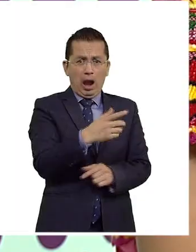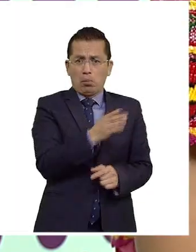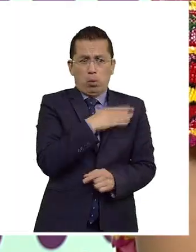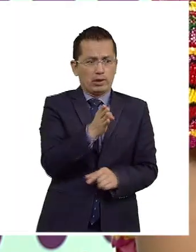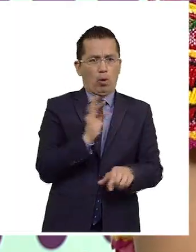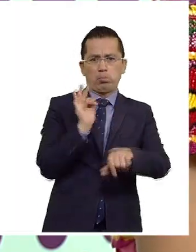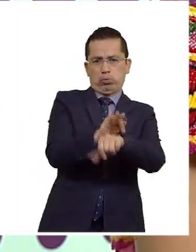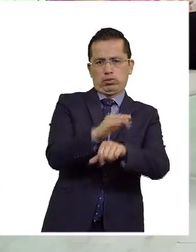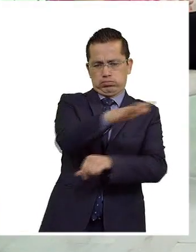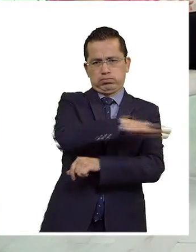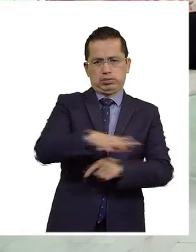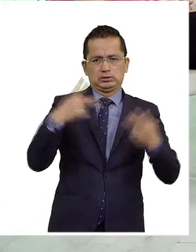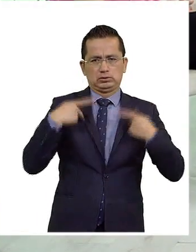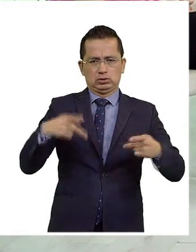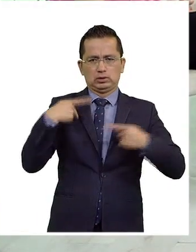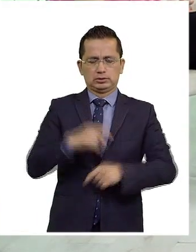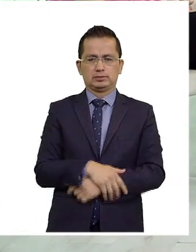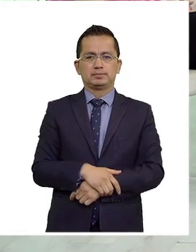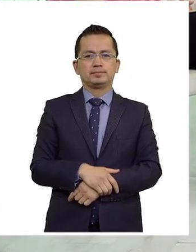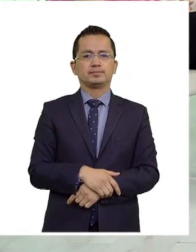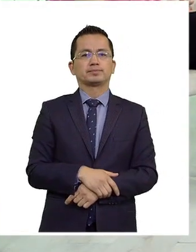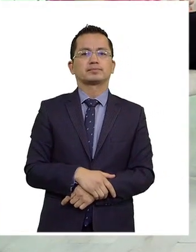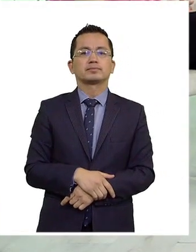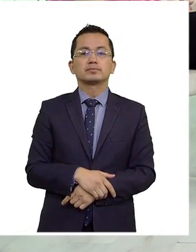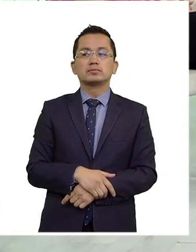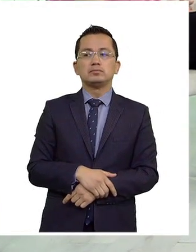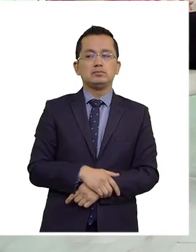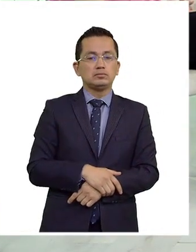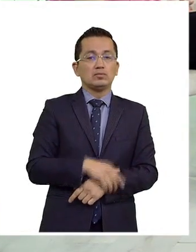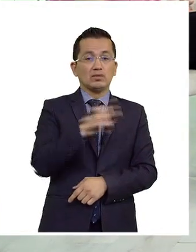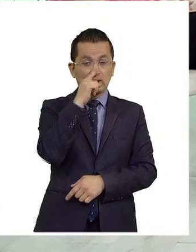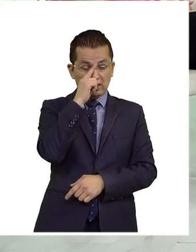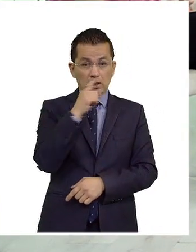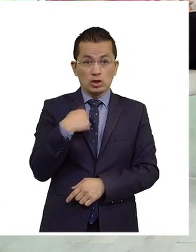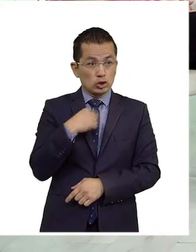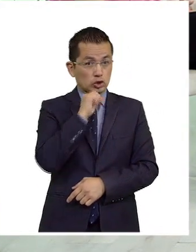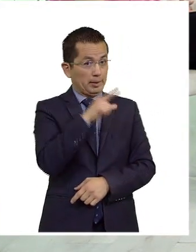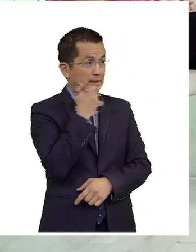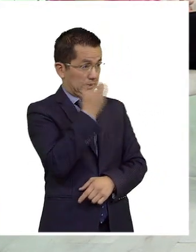quisiera subrayar de todo lo que dijo Tania. ¿Sí? Si un menor pudo